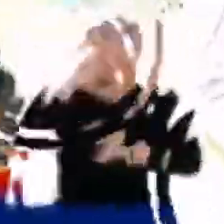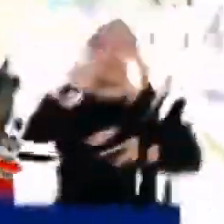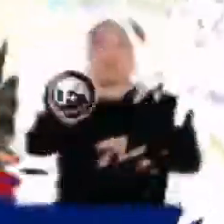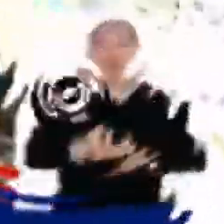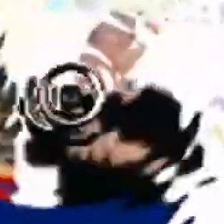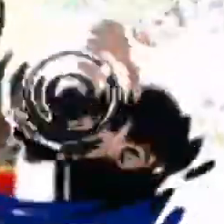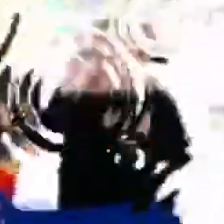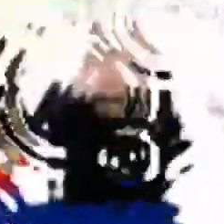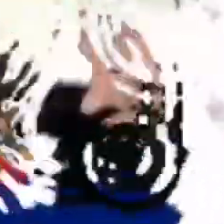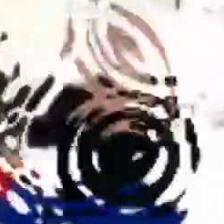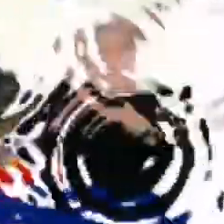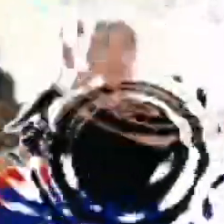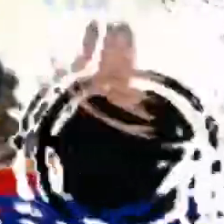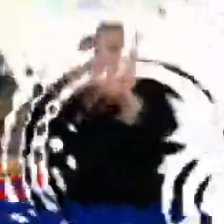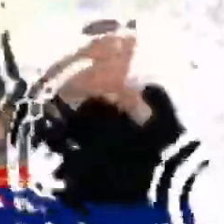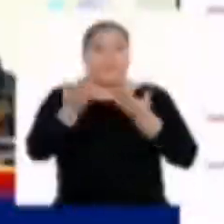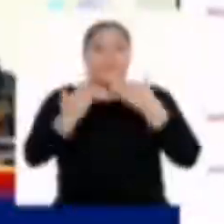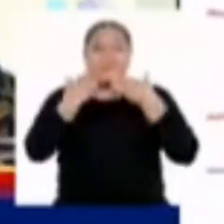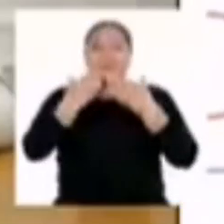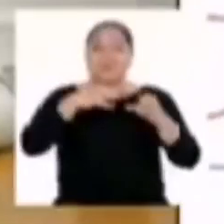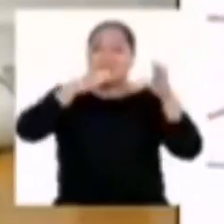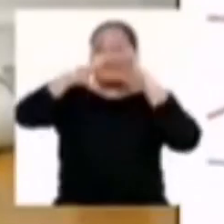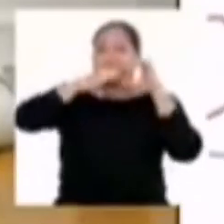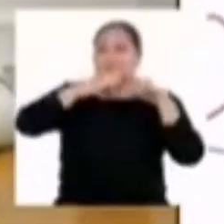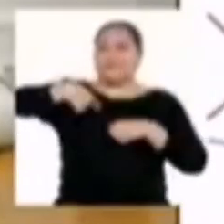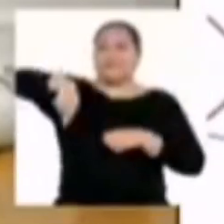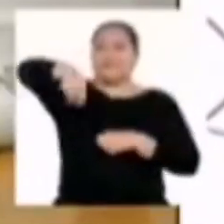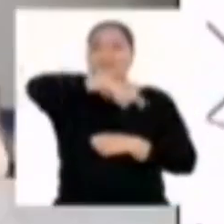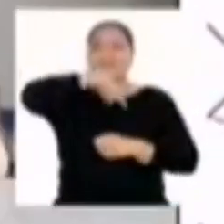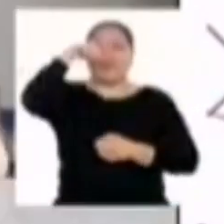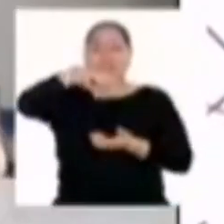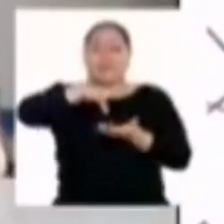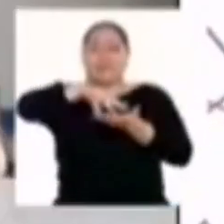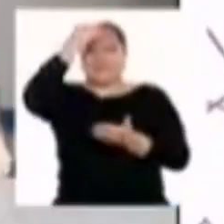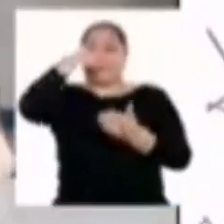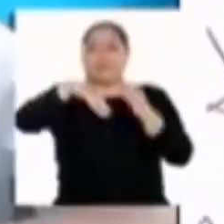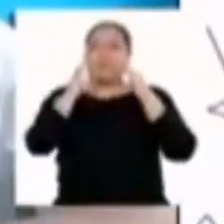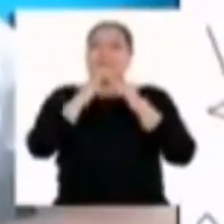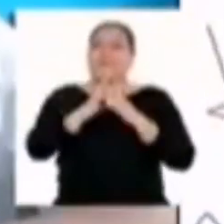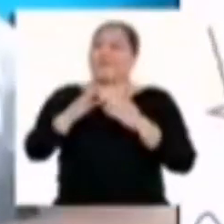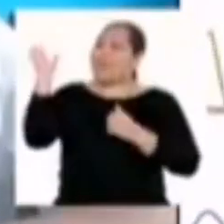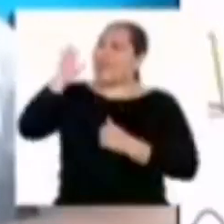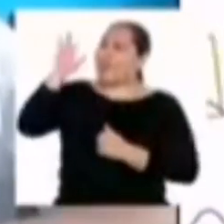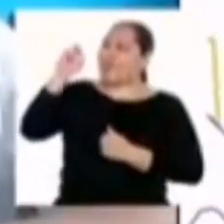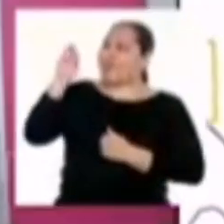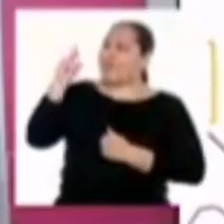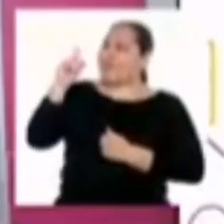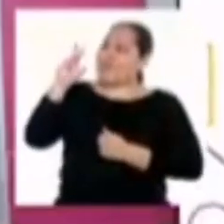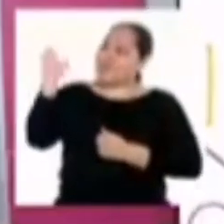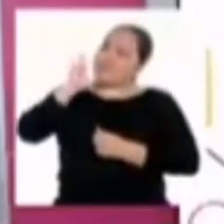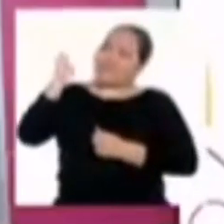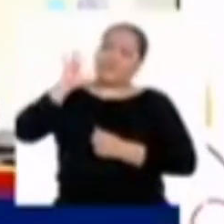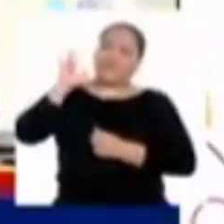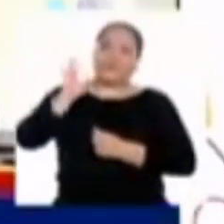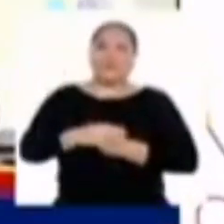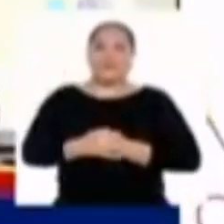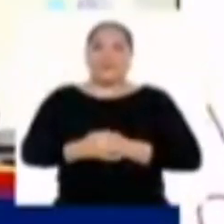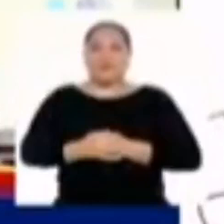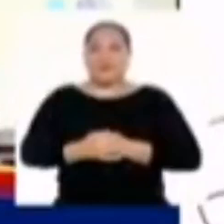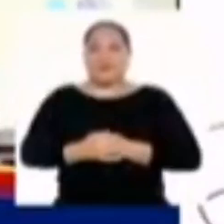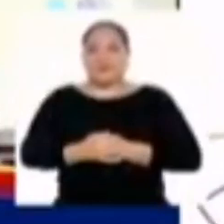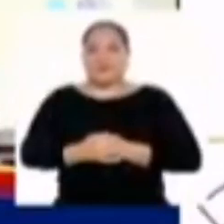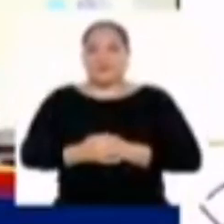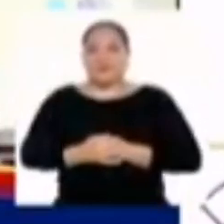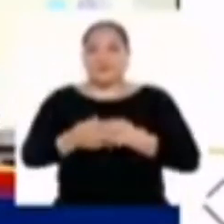bienvenidos. Gracias por venir a conversar con nosotros en Aprendo en Casa. Hola Rodrigo. Hola Rodrigo. Hola Rodrigo. Hola Rodrigo.